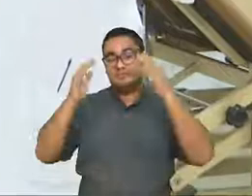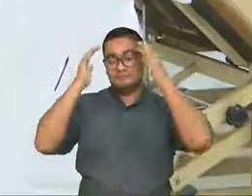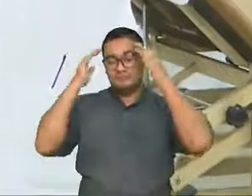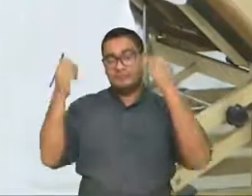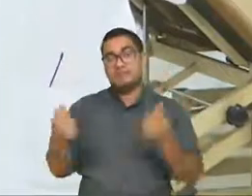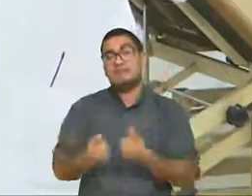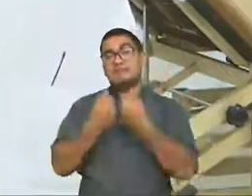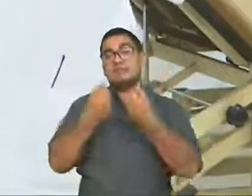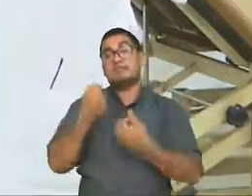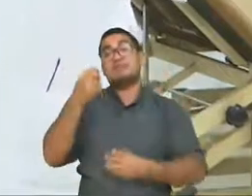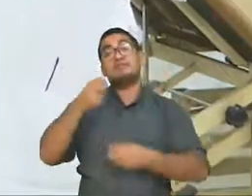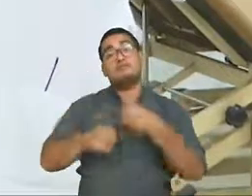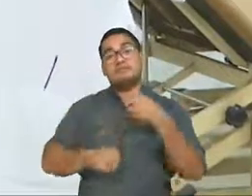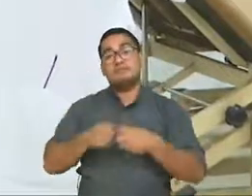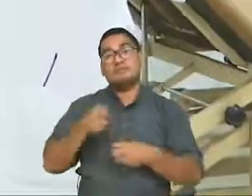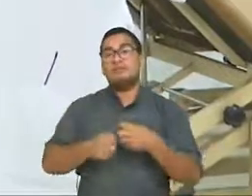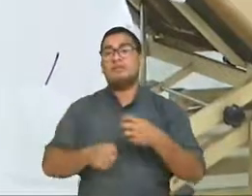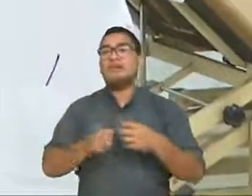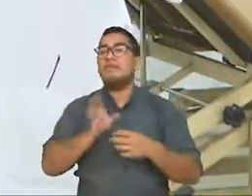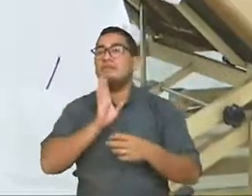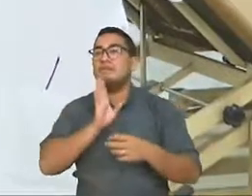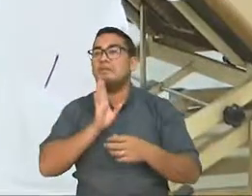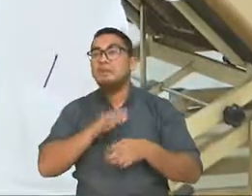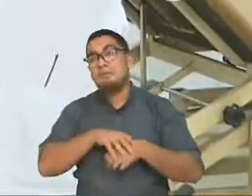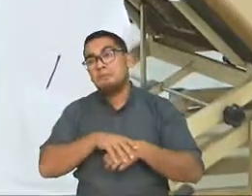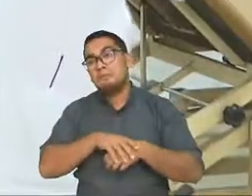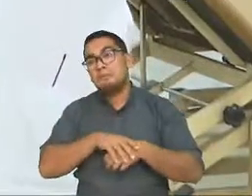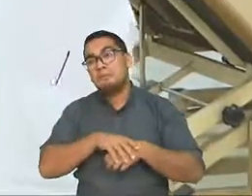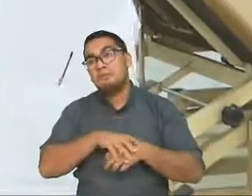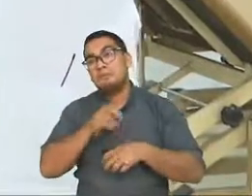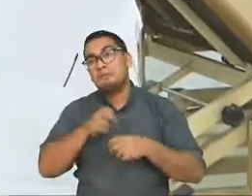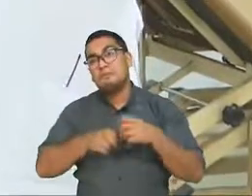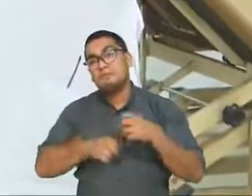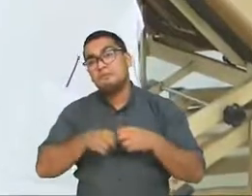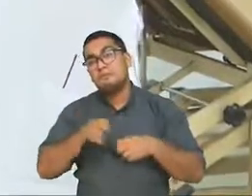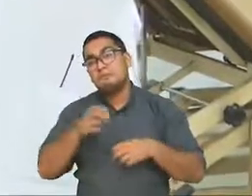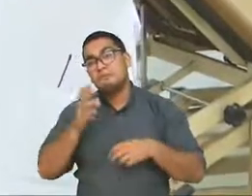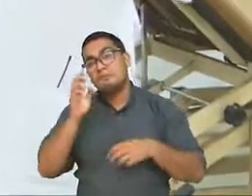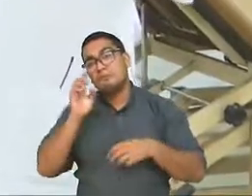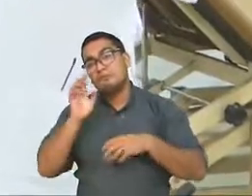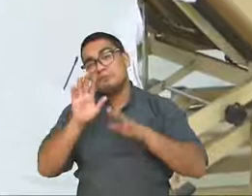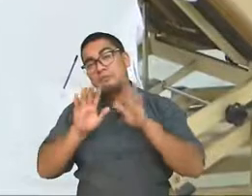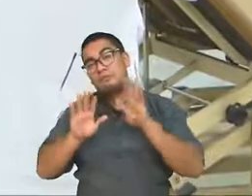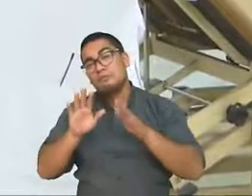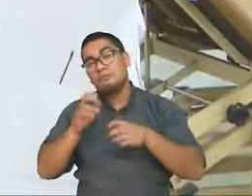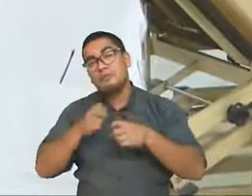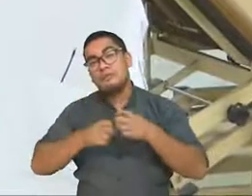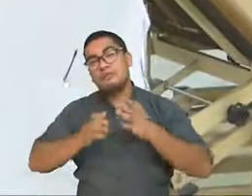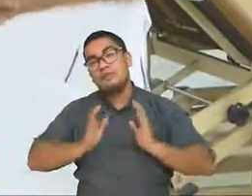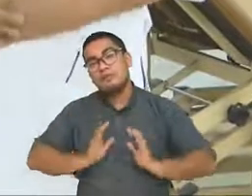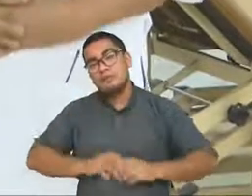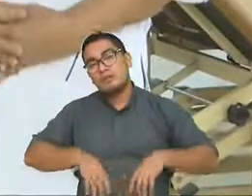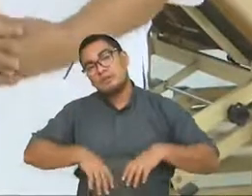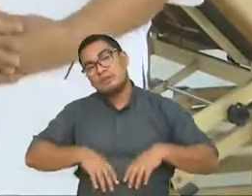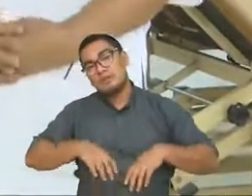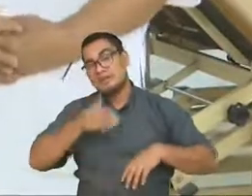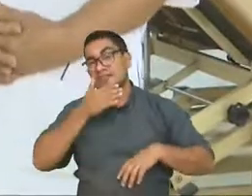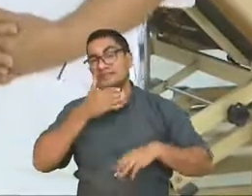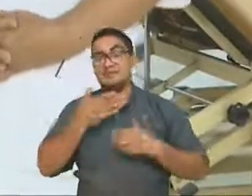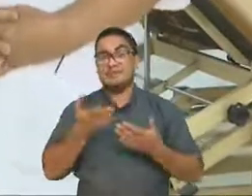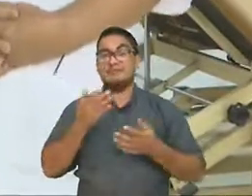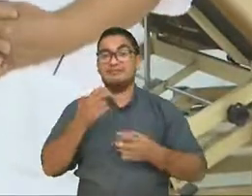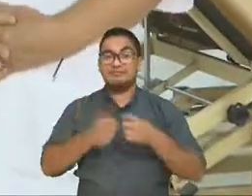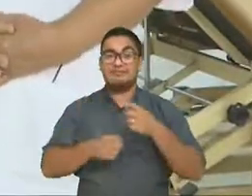que tenemos problemas del habla, problema visual, problema motor y problema cognitivo. Vienen varias